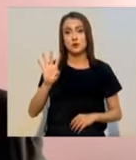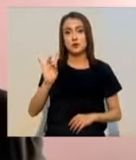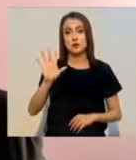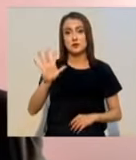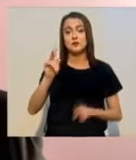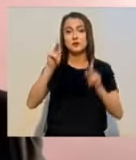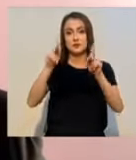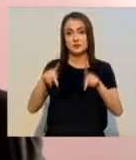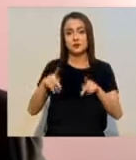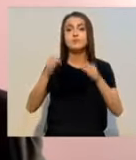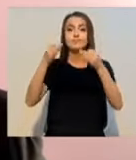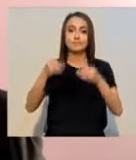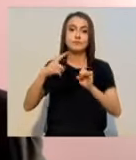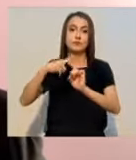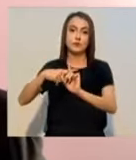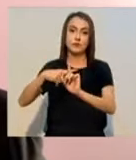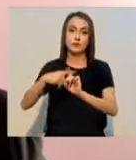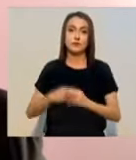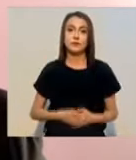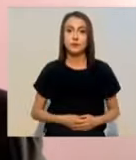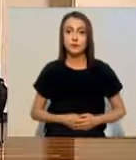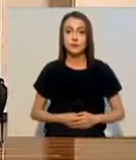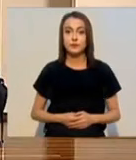38.485 casos confirmados.